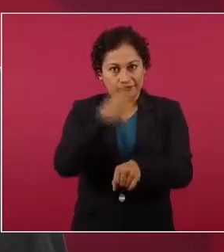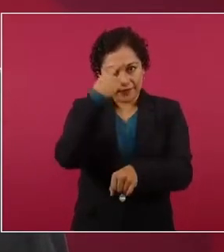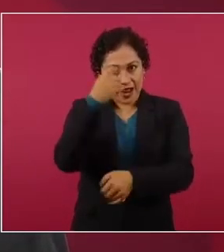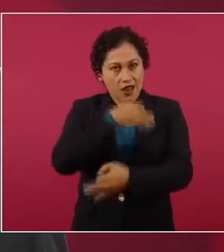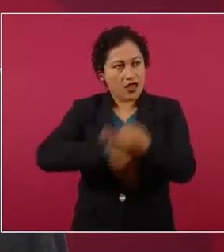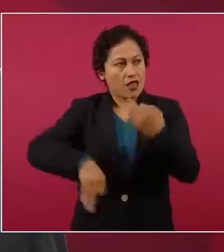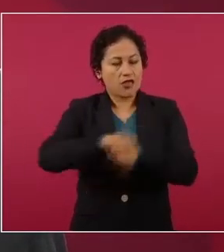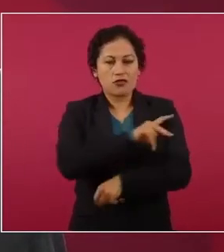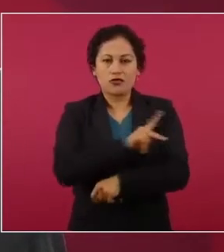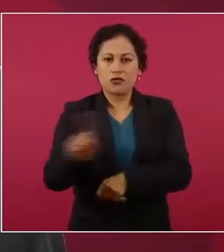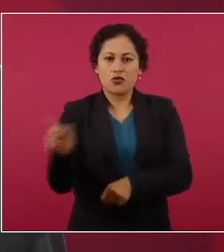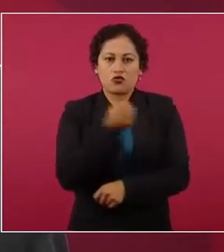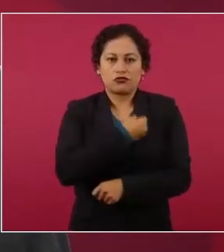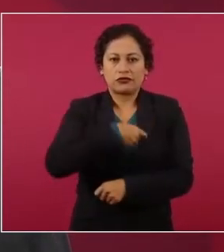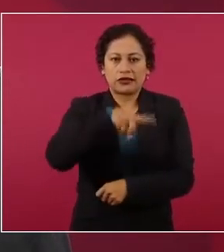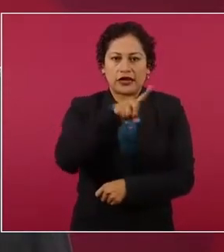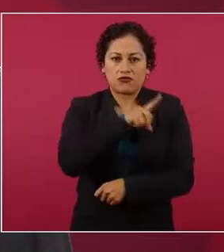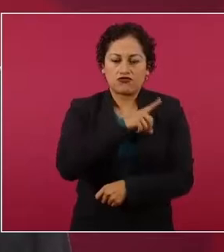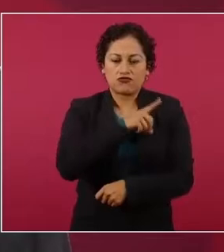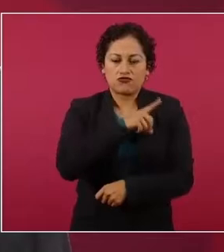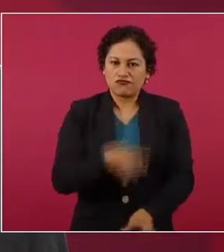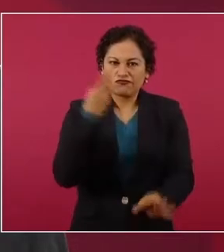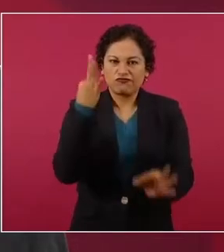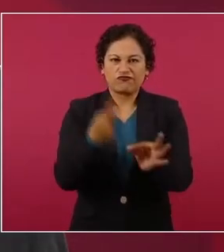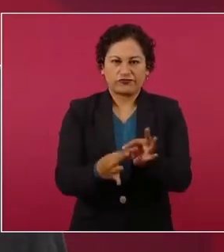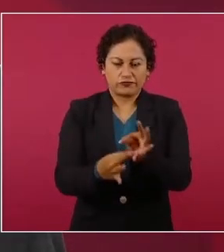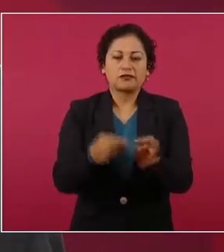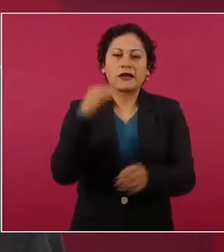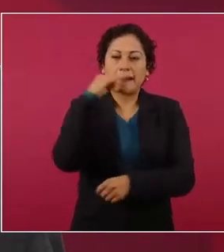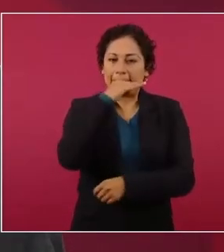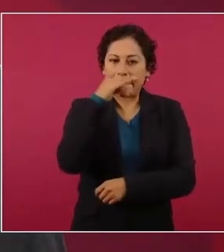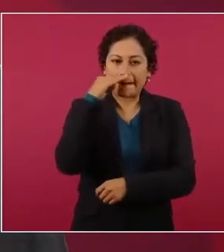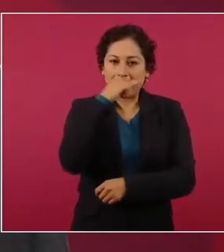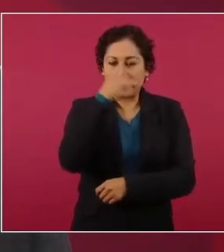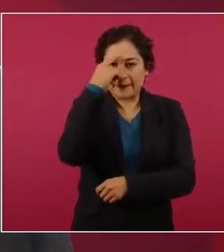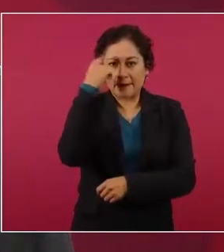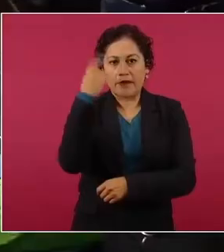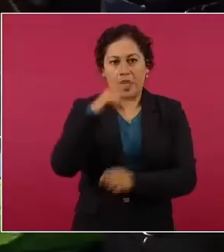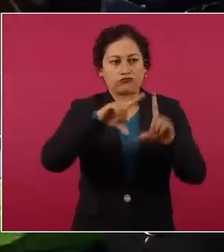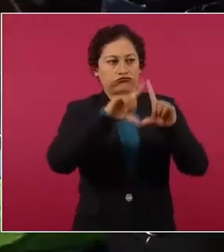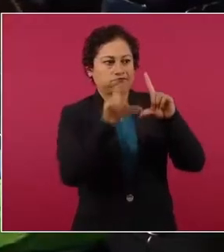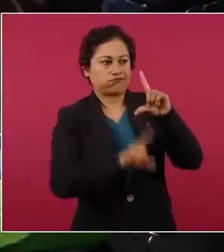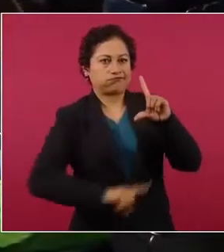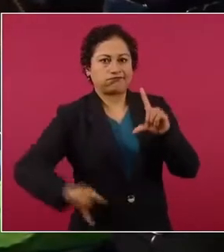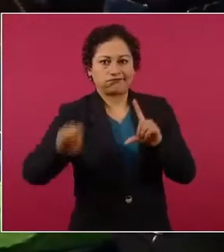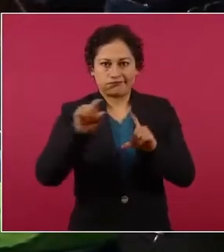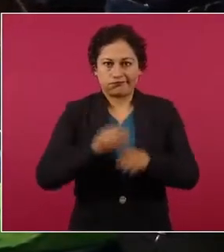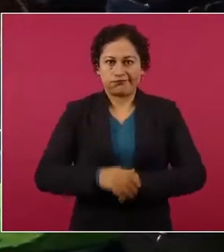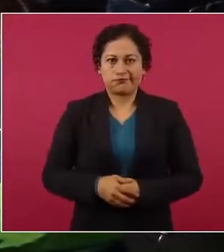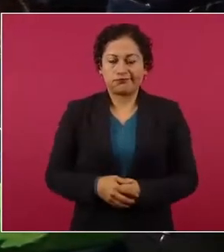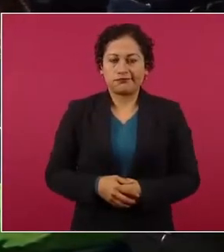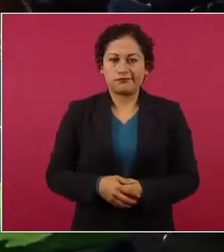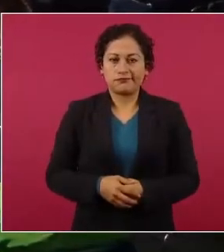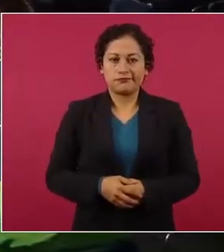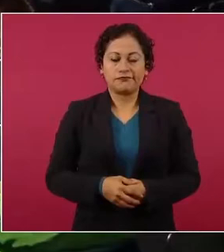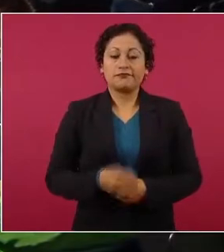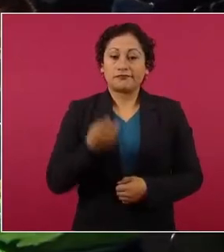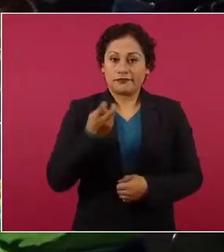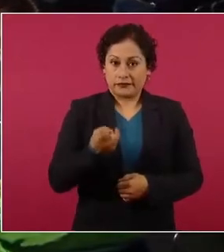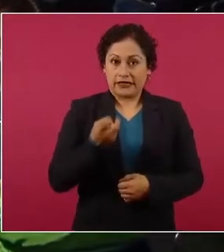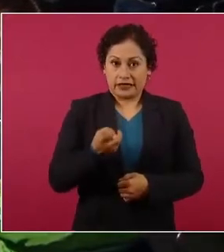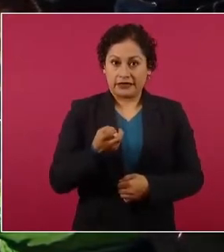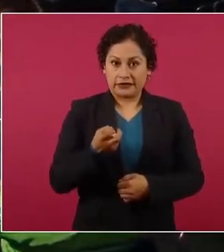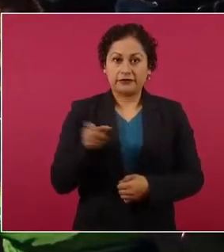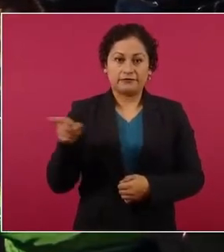de calidad, gratuita, a todos los mexicanos. Ese es